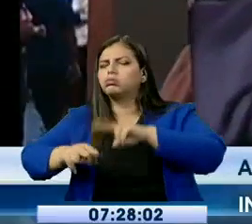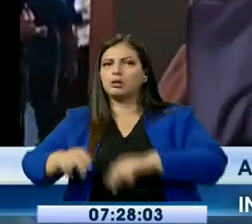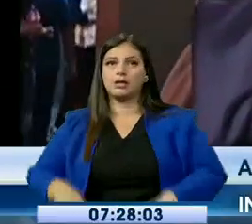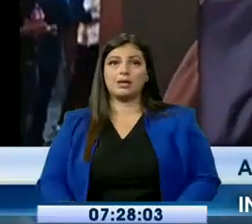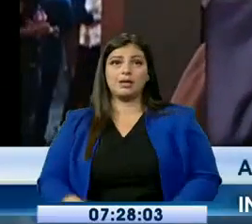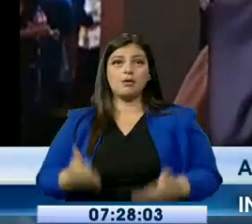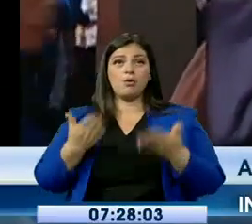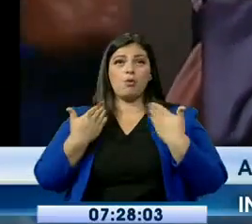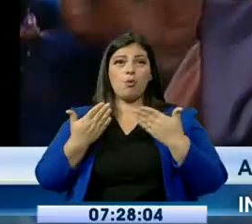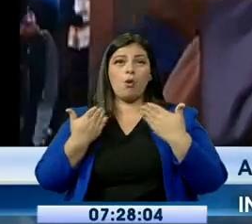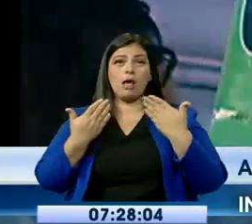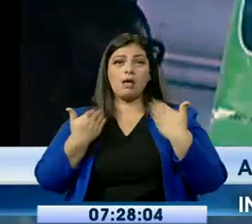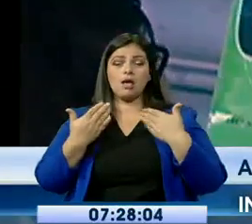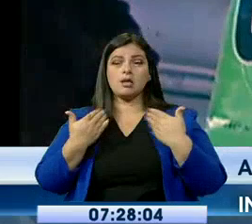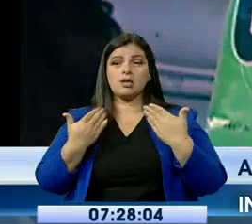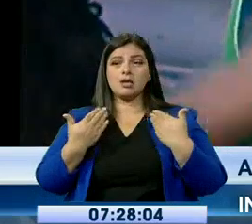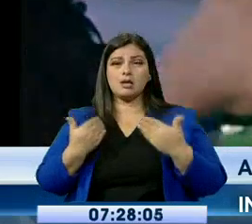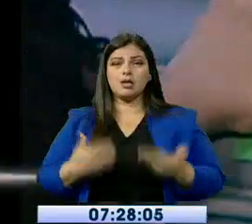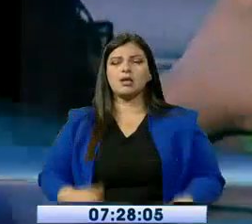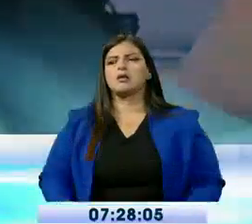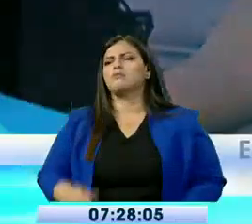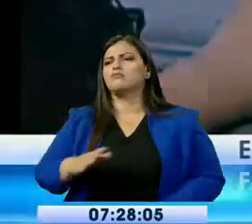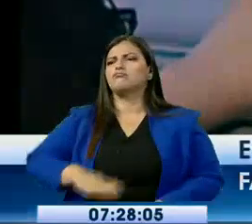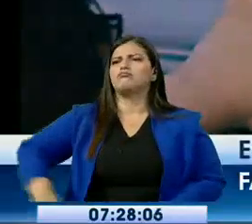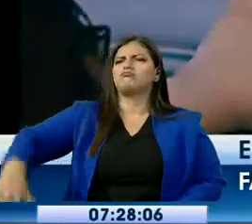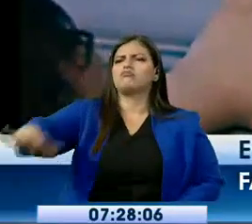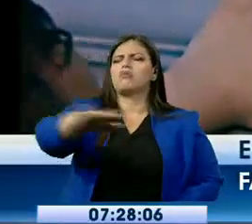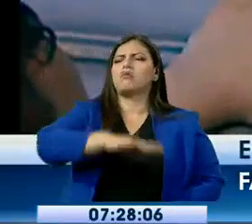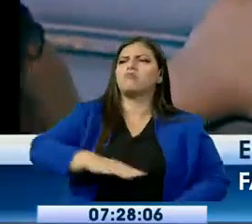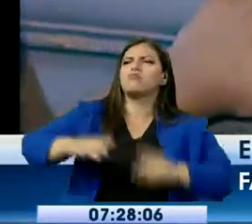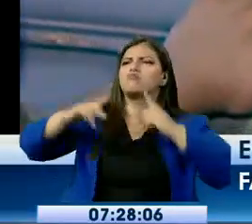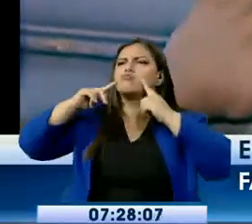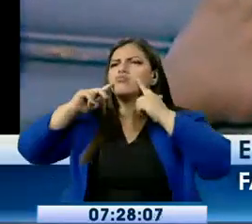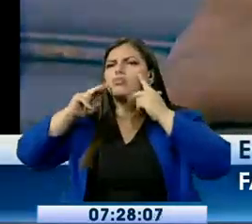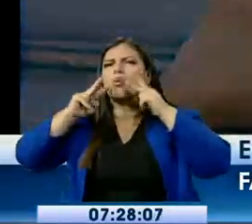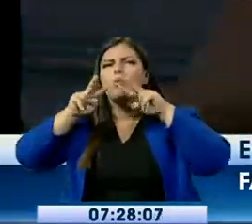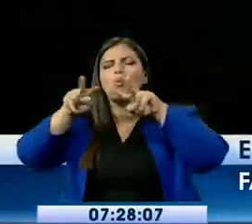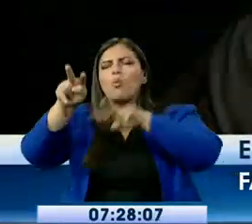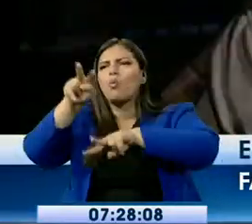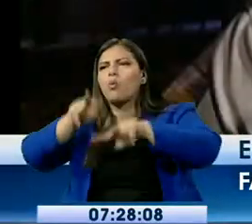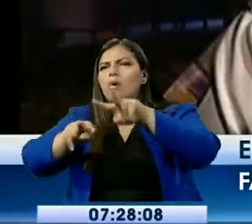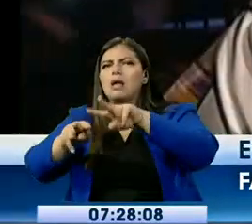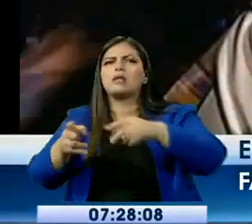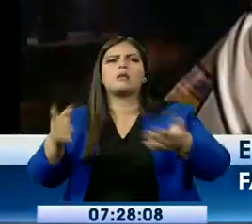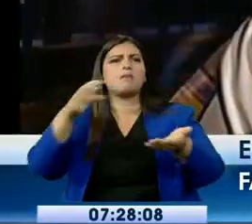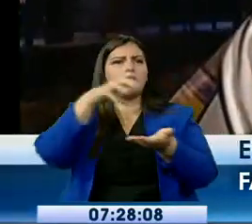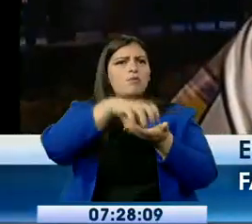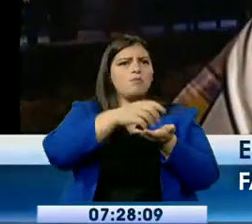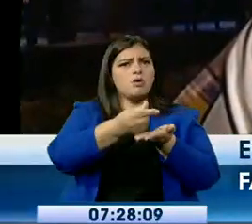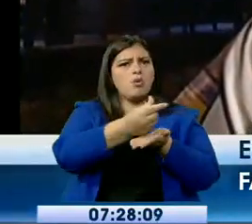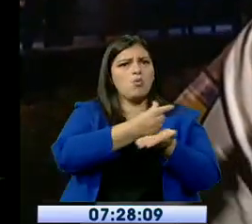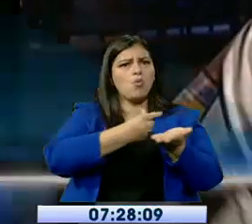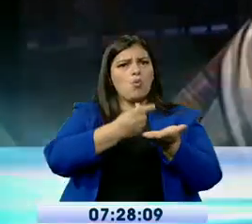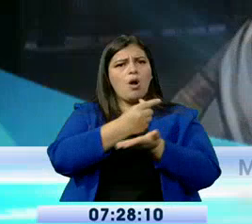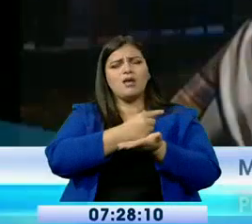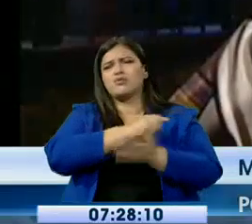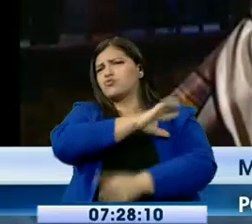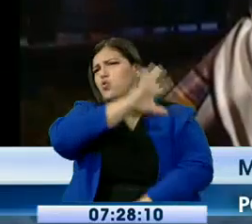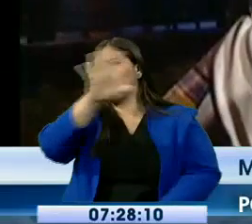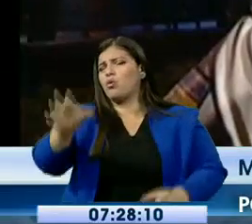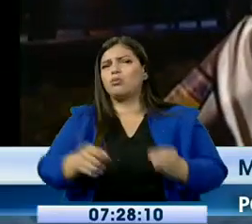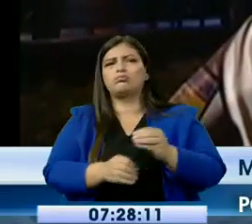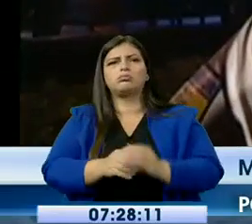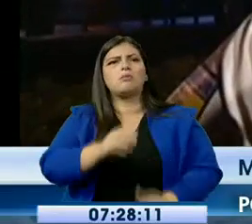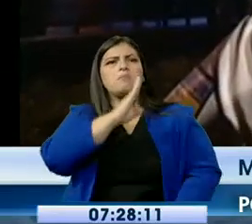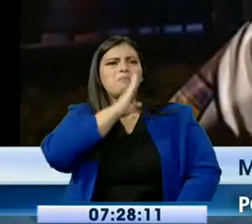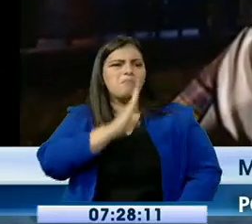vamos a replicar en toda la provincia porque vamos a eliminar de raíz este tipo de situaciones. Bueno, se ha tenido las denuncias de que lastimosamente en estos locales